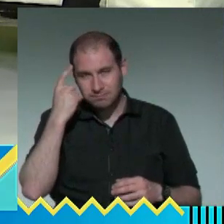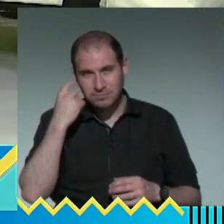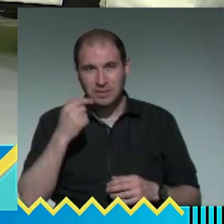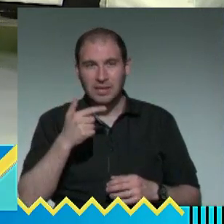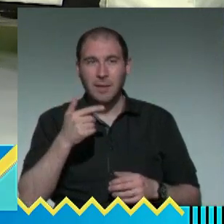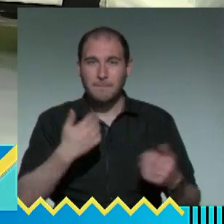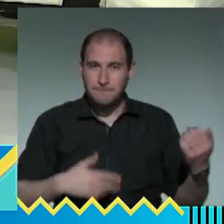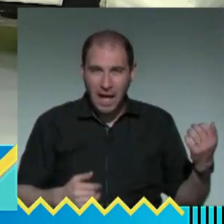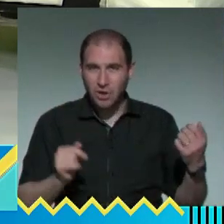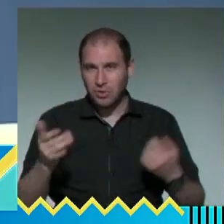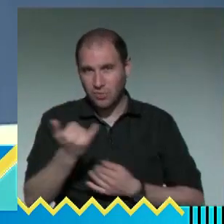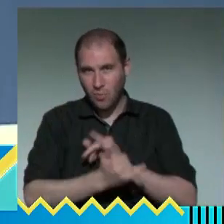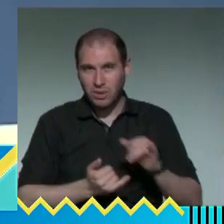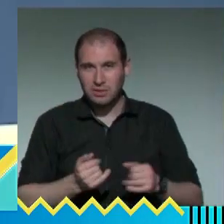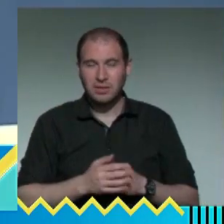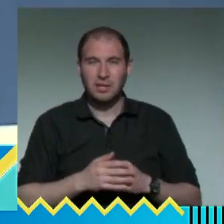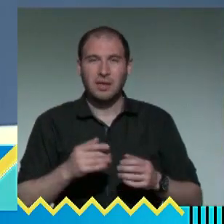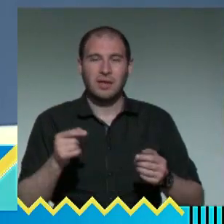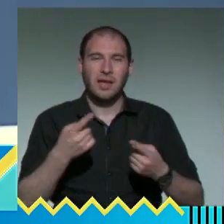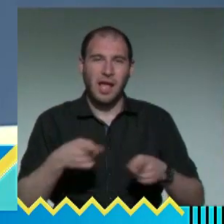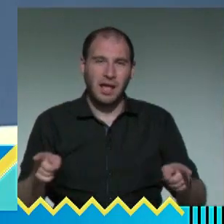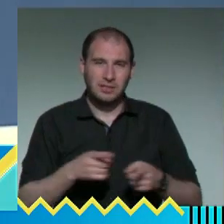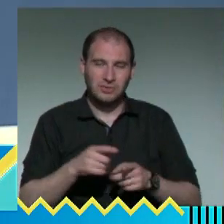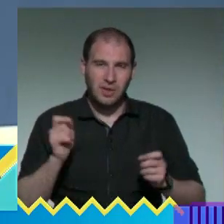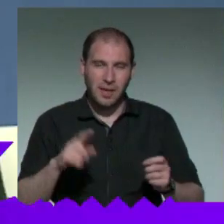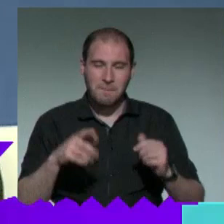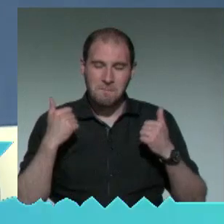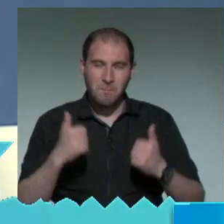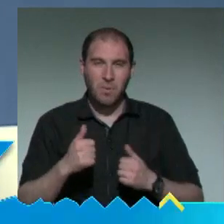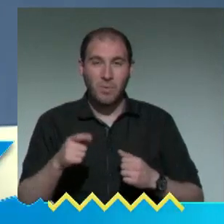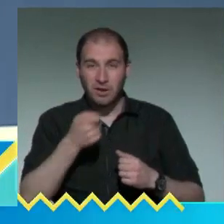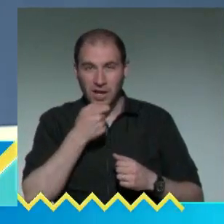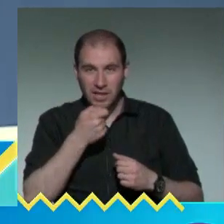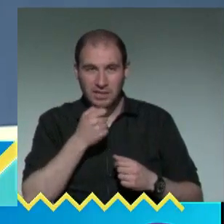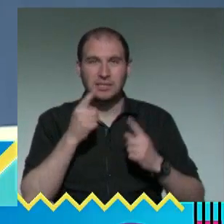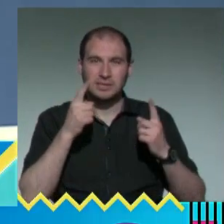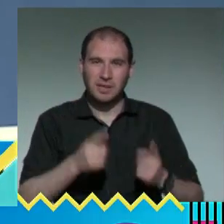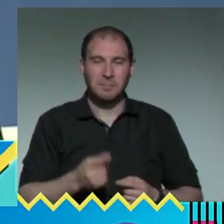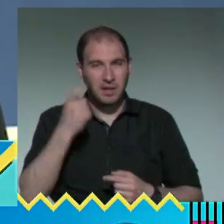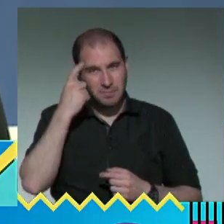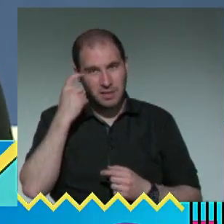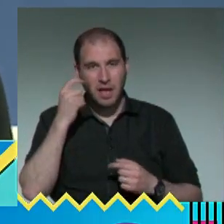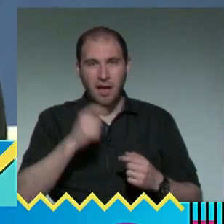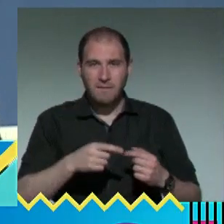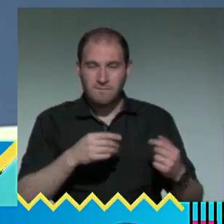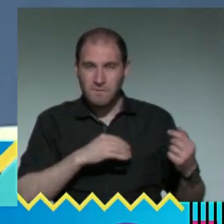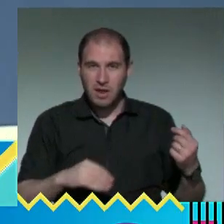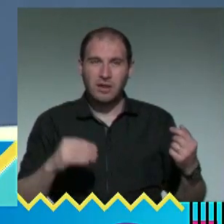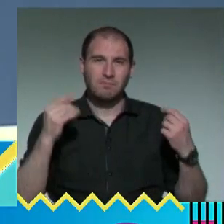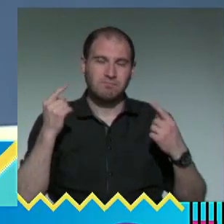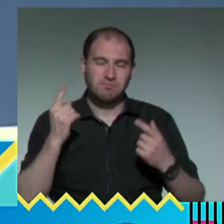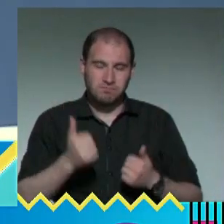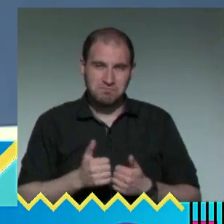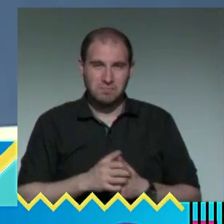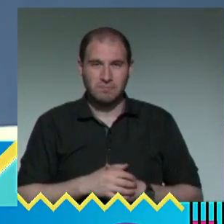Sos bajista, de lo que dice el Leo, los riffs, las canciones son increíble. Excelentes. Sos cantante, también. Sos violero, sumamente. Ahí